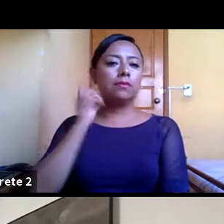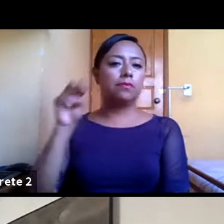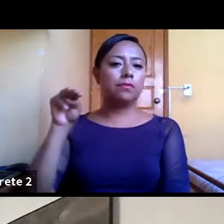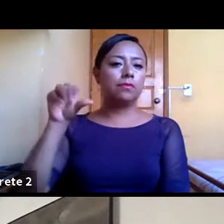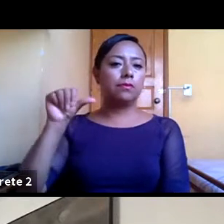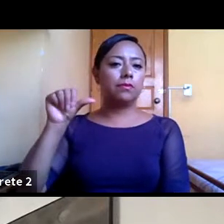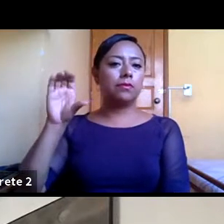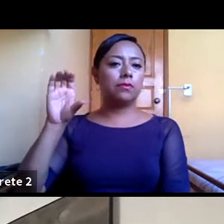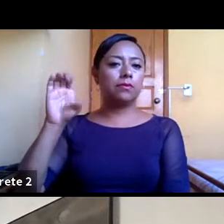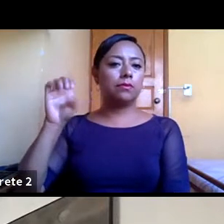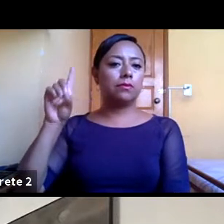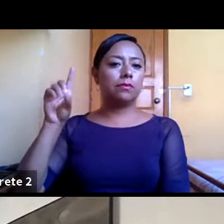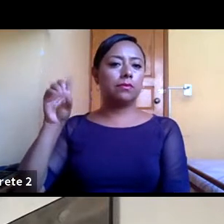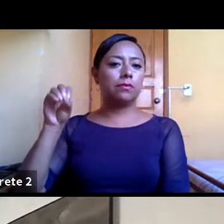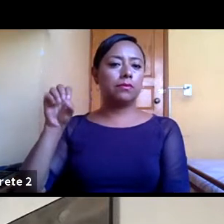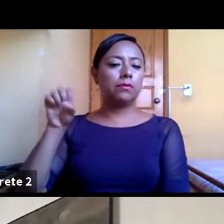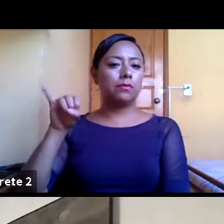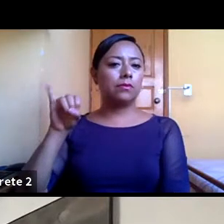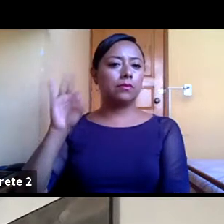Macedo Escartín. A favor.